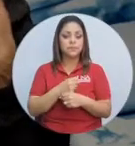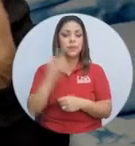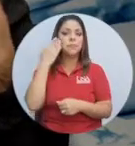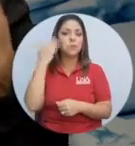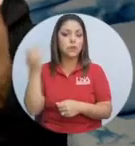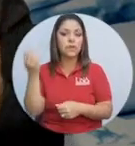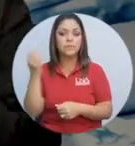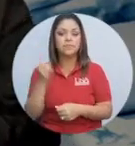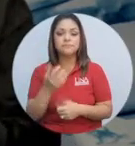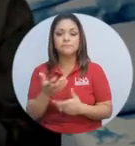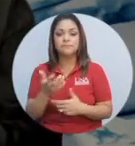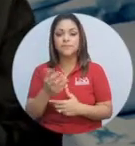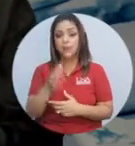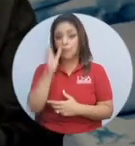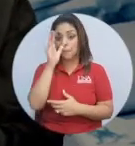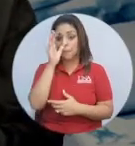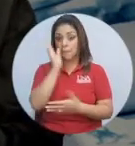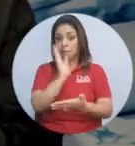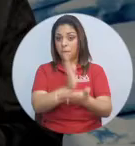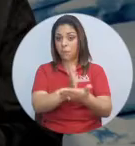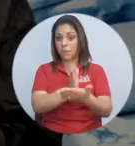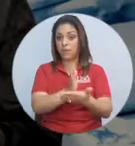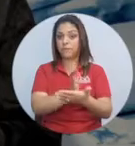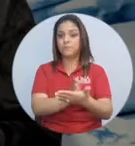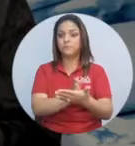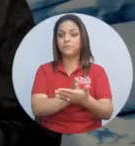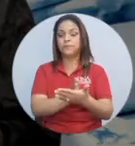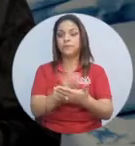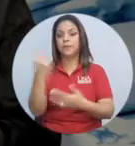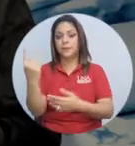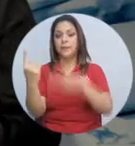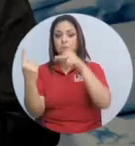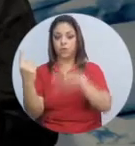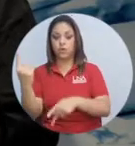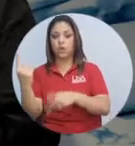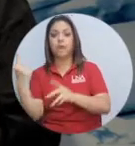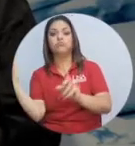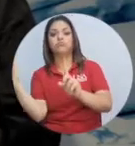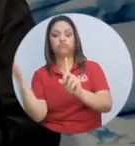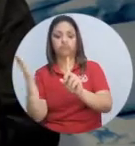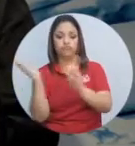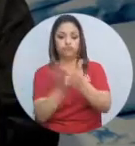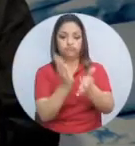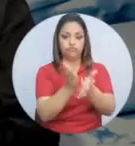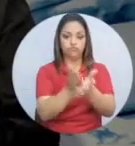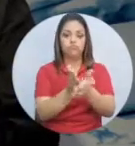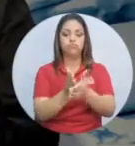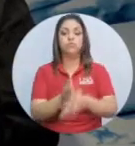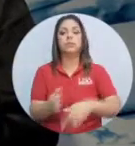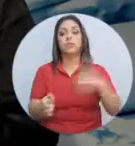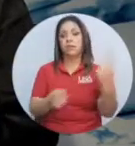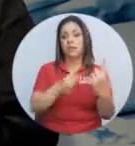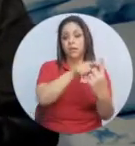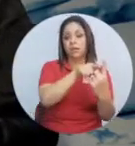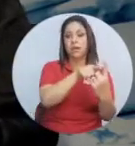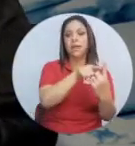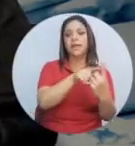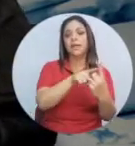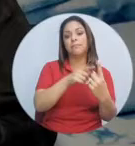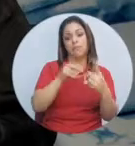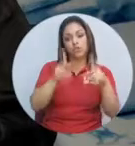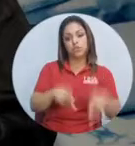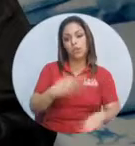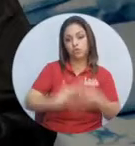¿verdad? Porque en el bullying intervienen la persona que ejerce la violencia, el buleador, ¿verdad?, la persona víctima, y hay una